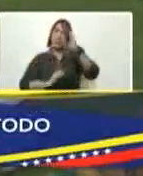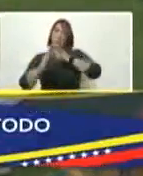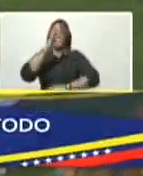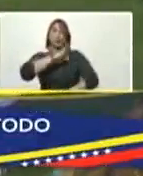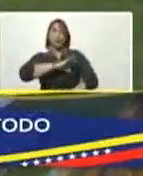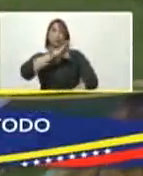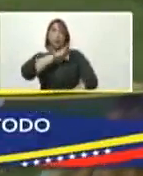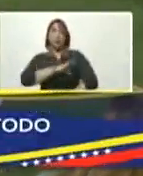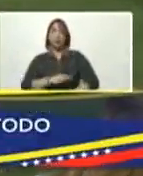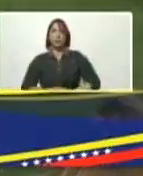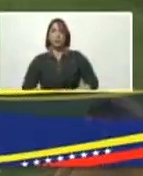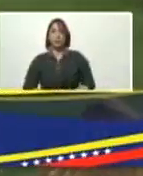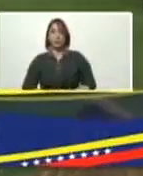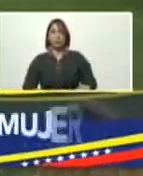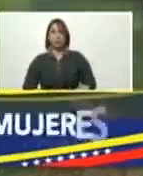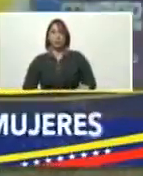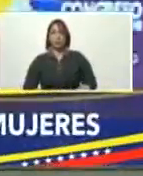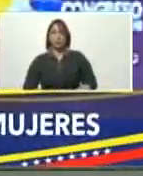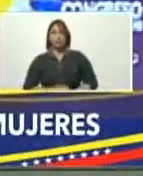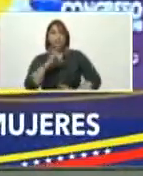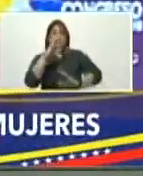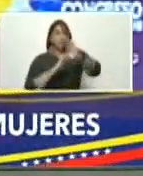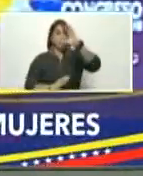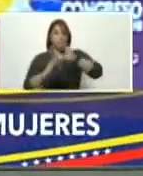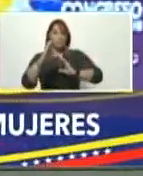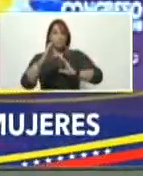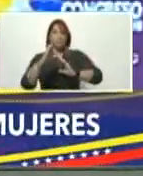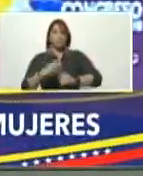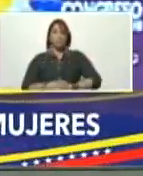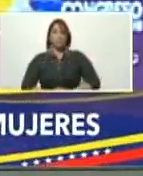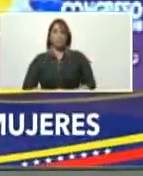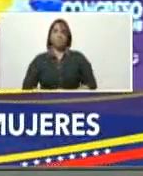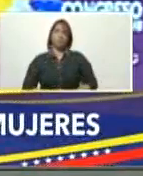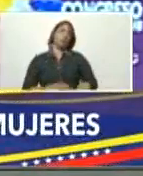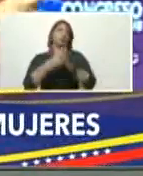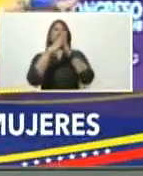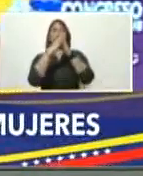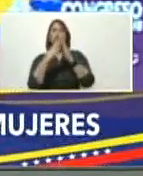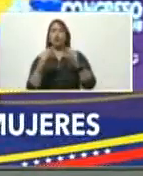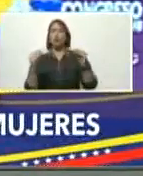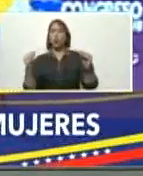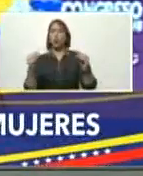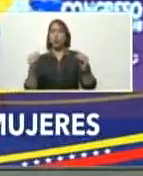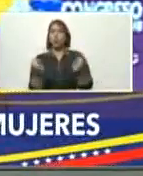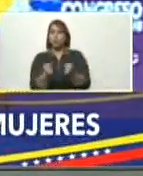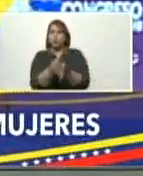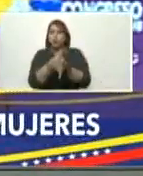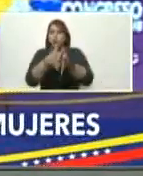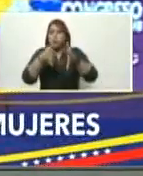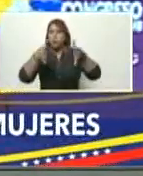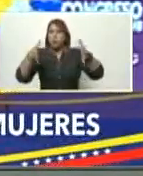sociales, la ciencia en toda su magnitud.